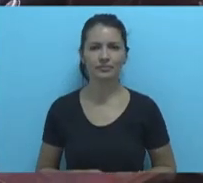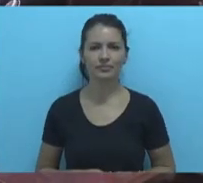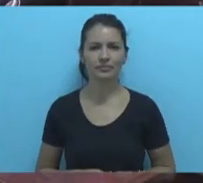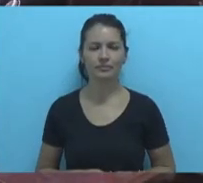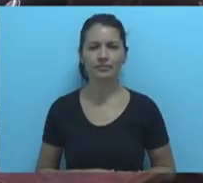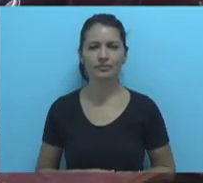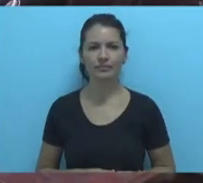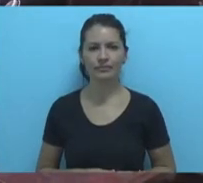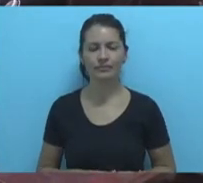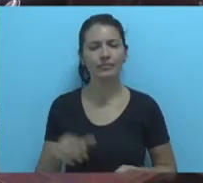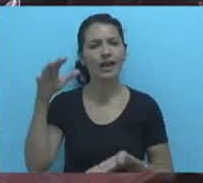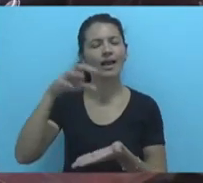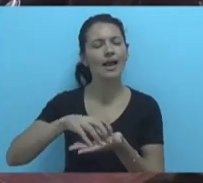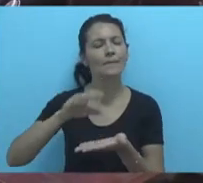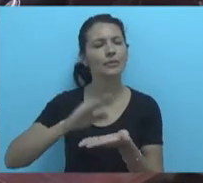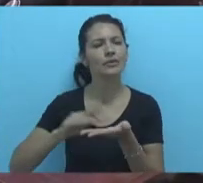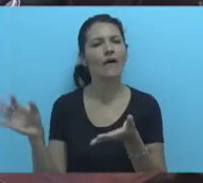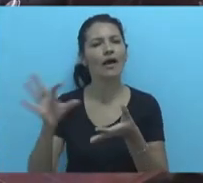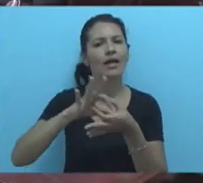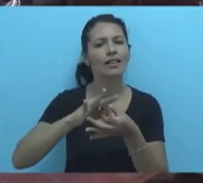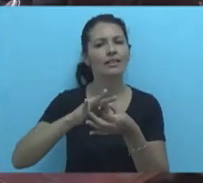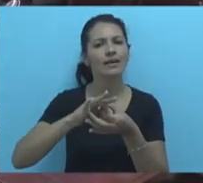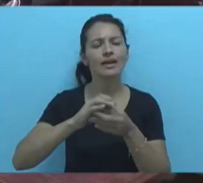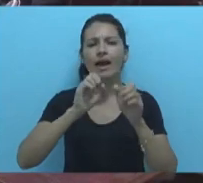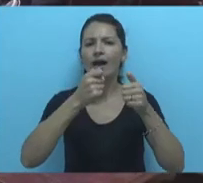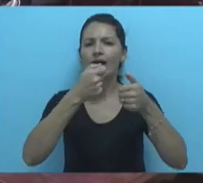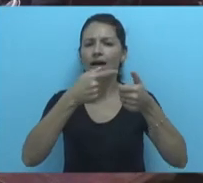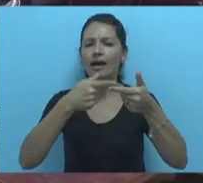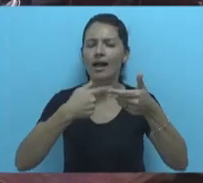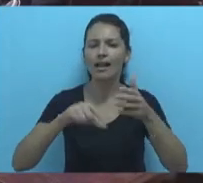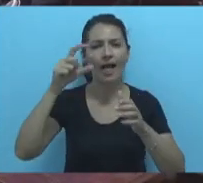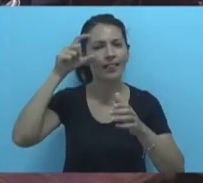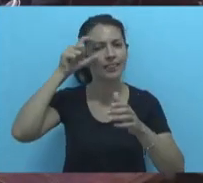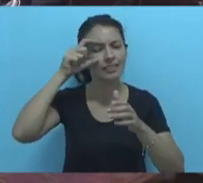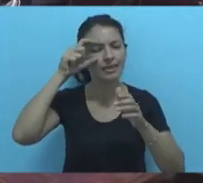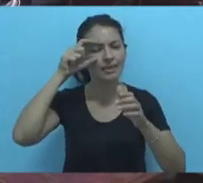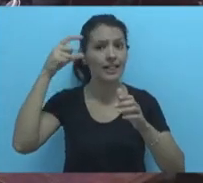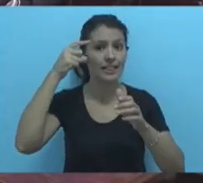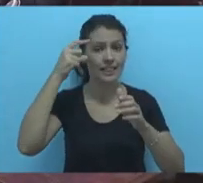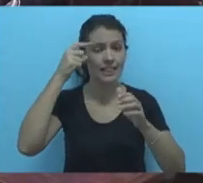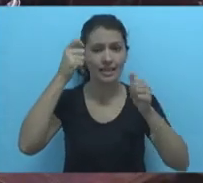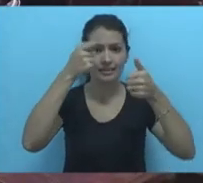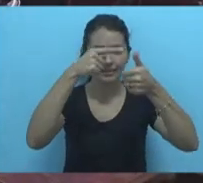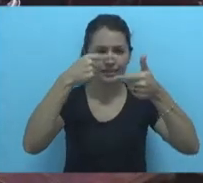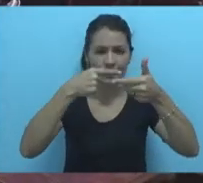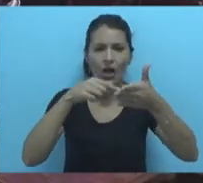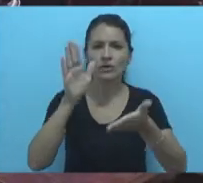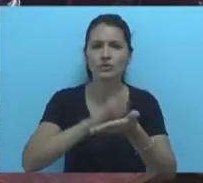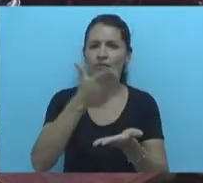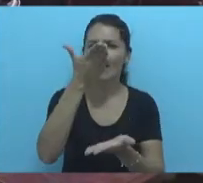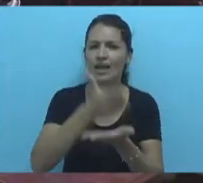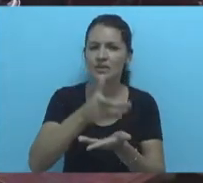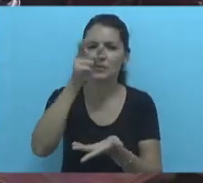por el cual esta Cámara declara su adhesión al decálogo para un Estado en clave de derechos humanos y feminista, elaborado por la